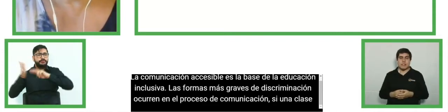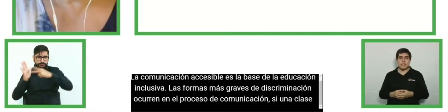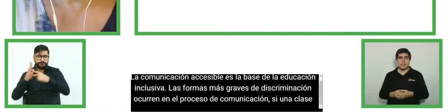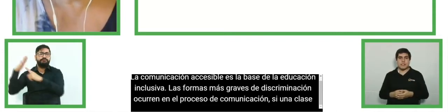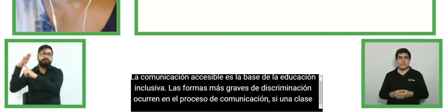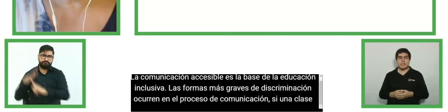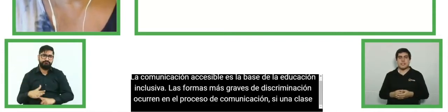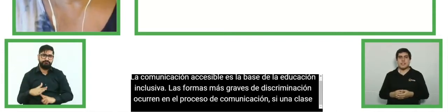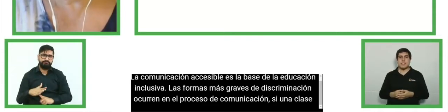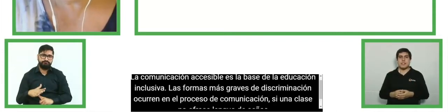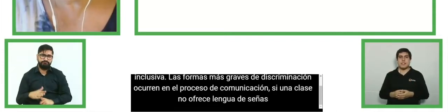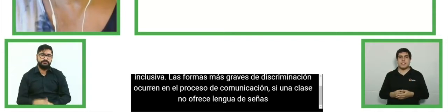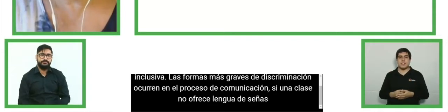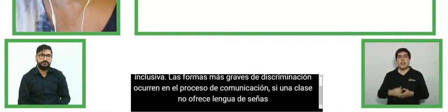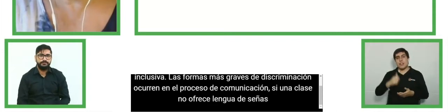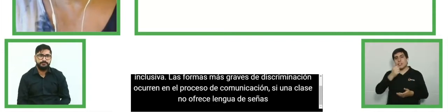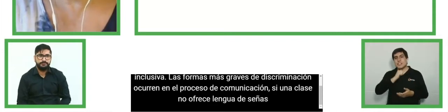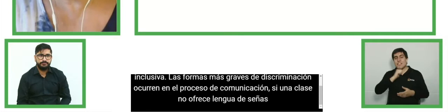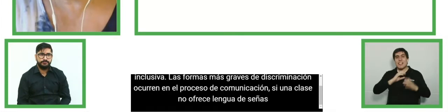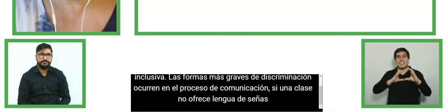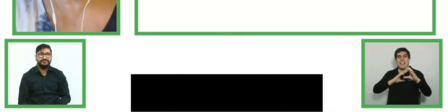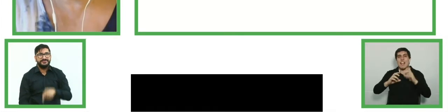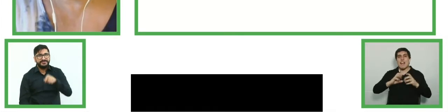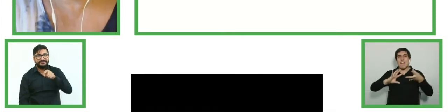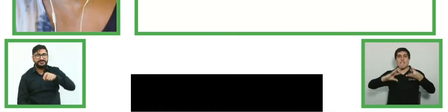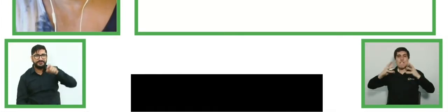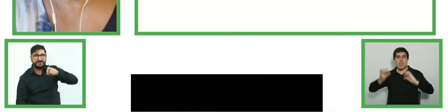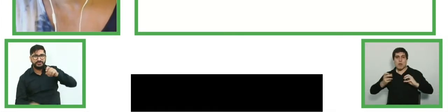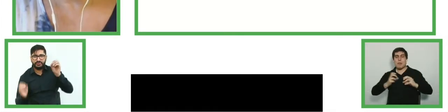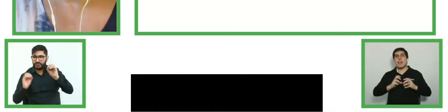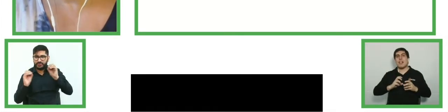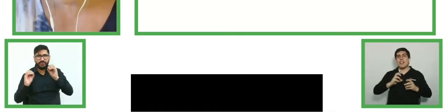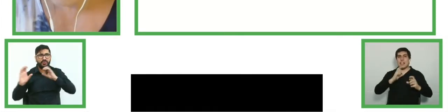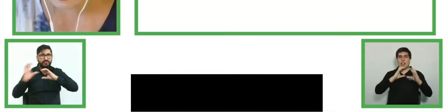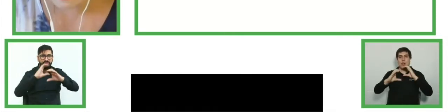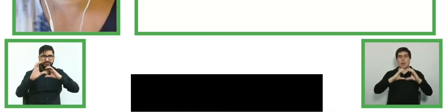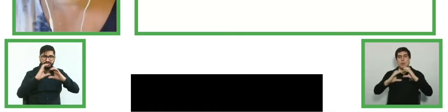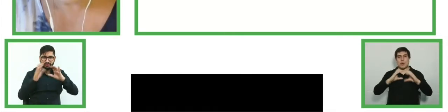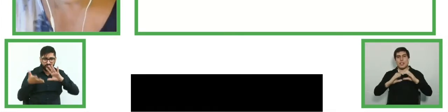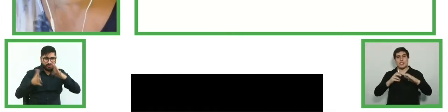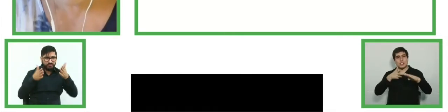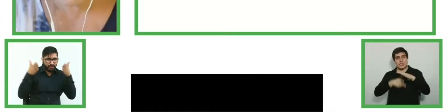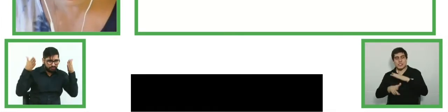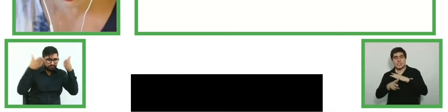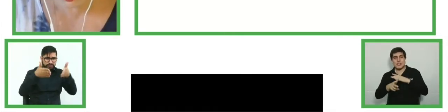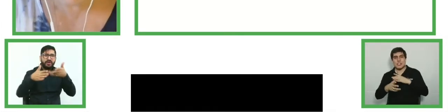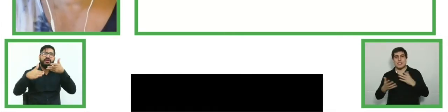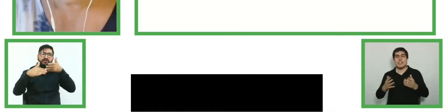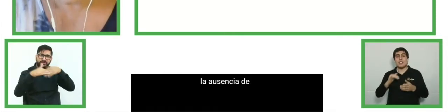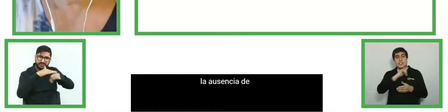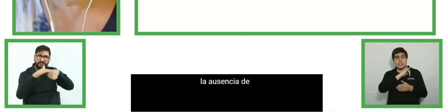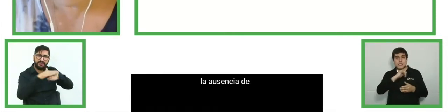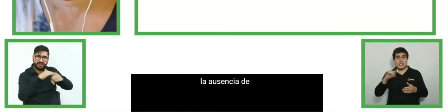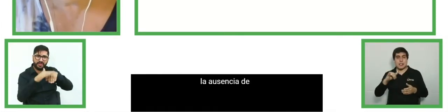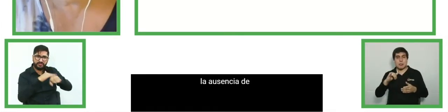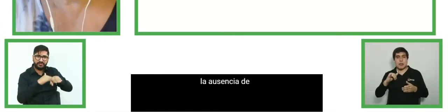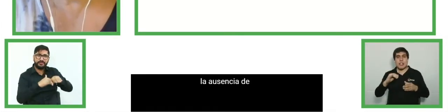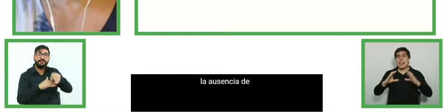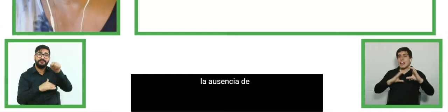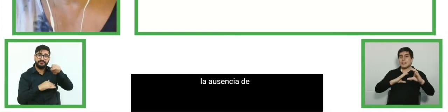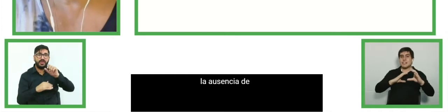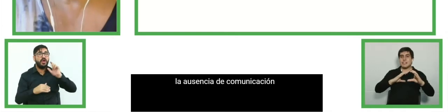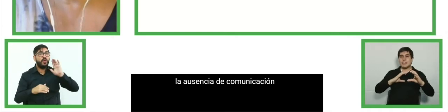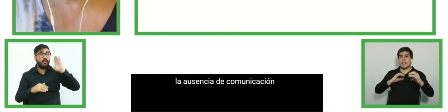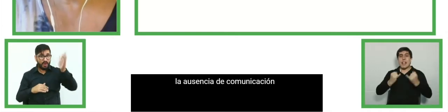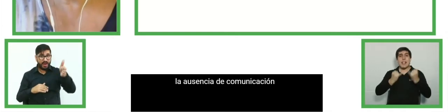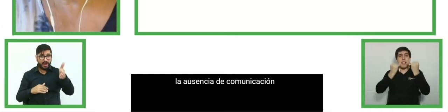la ausencia de comunicación accesible atomiza y obtura el flujo de